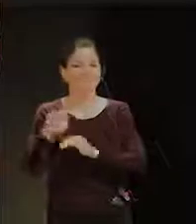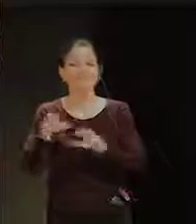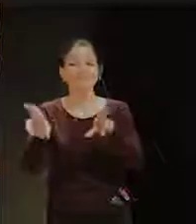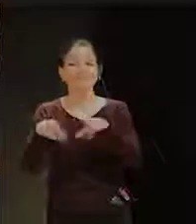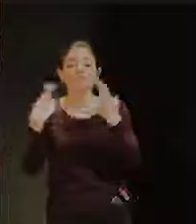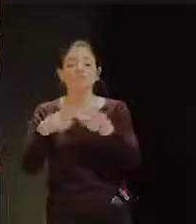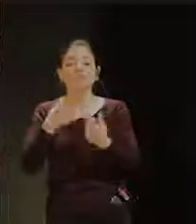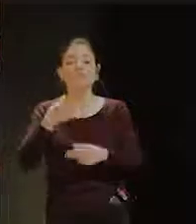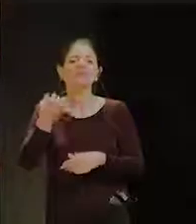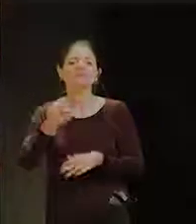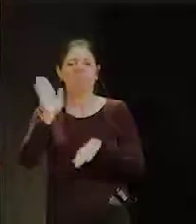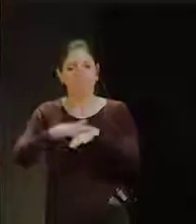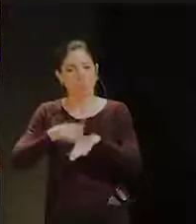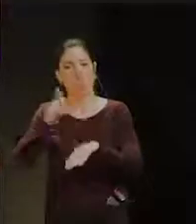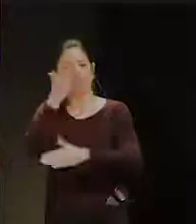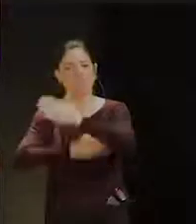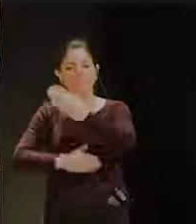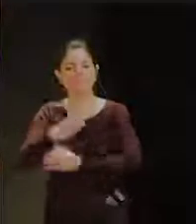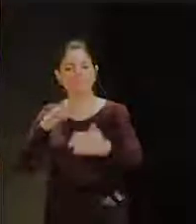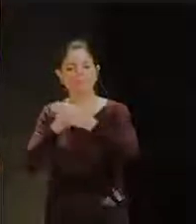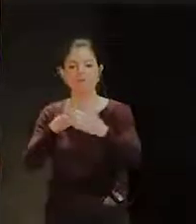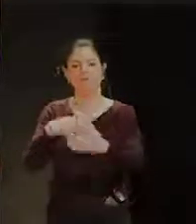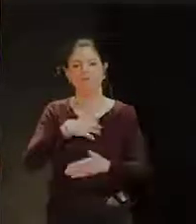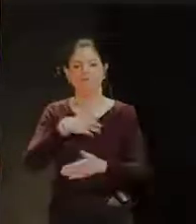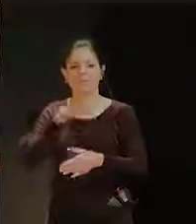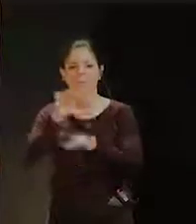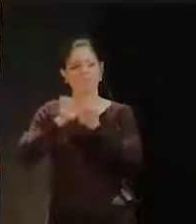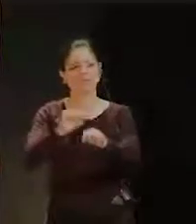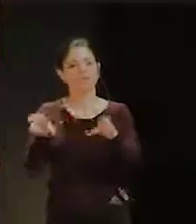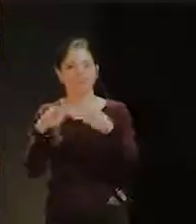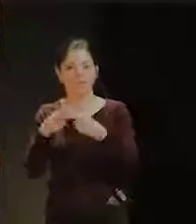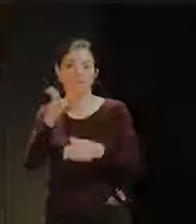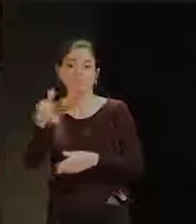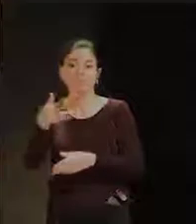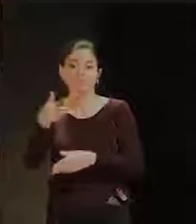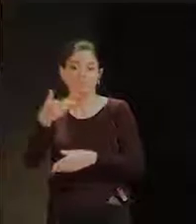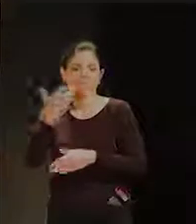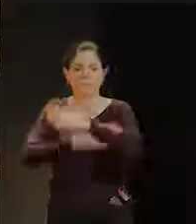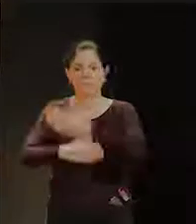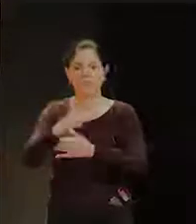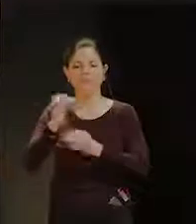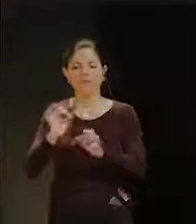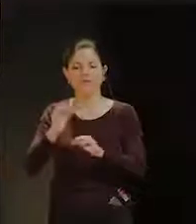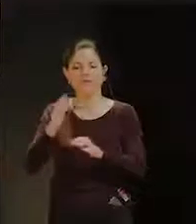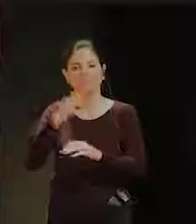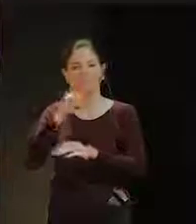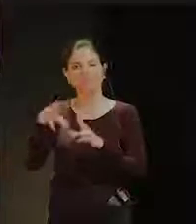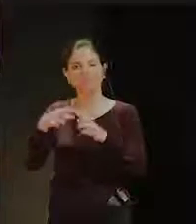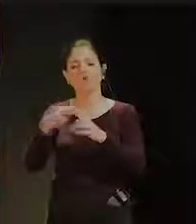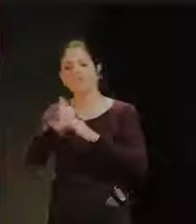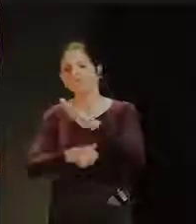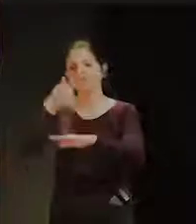la sociedad que impide a las personas con discapacidad. La discapacidad es algo que se impone encima de estas